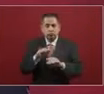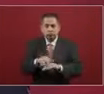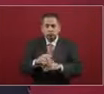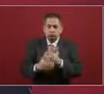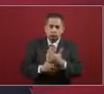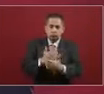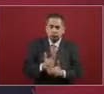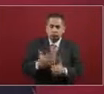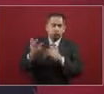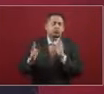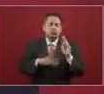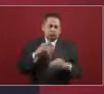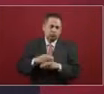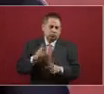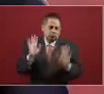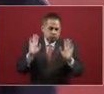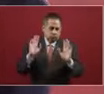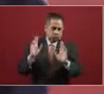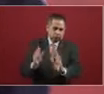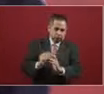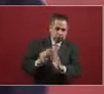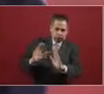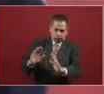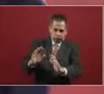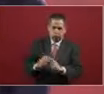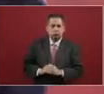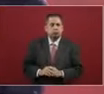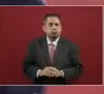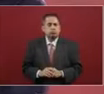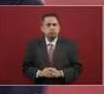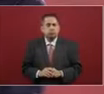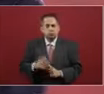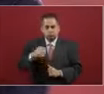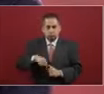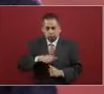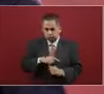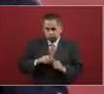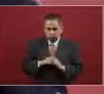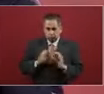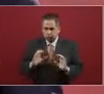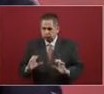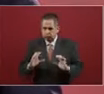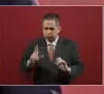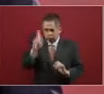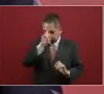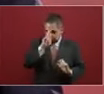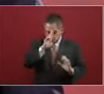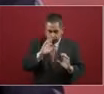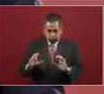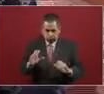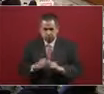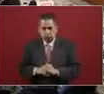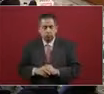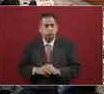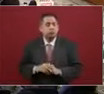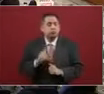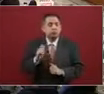comercio mundial. Entonces, estamos actuando con mucha prudencia. En el caso del Istmo,